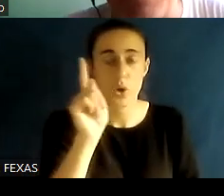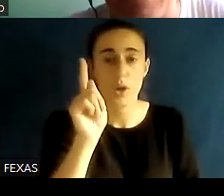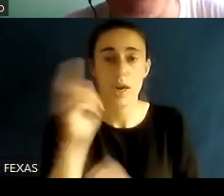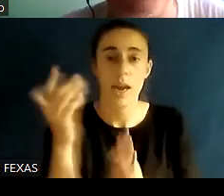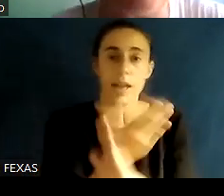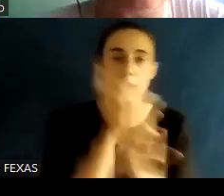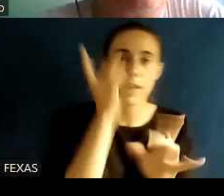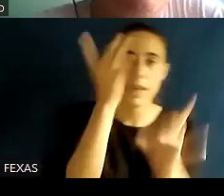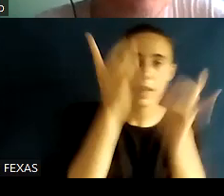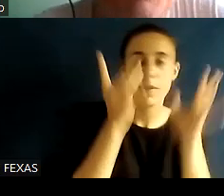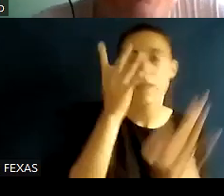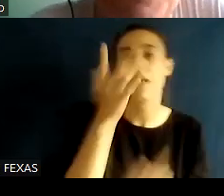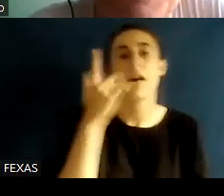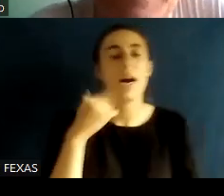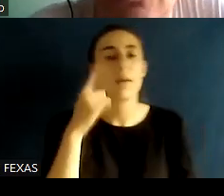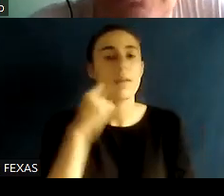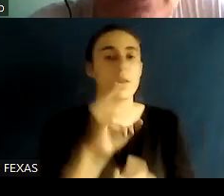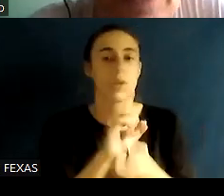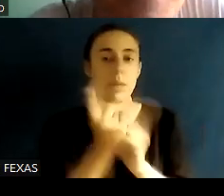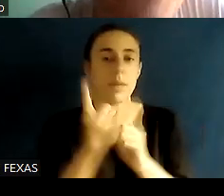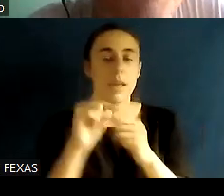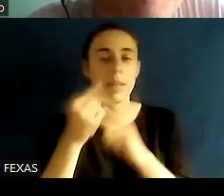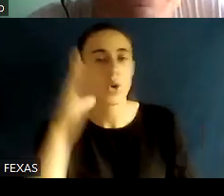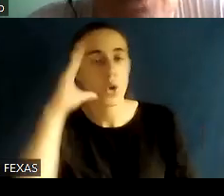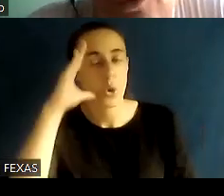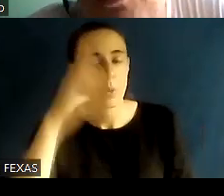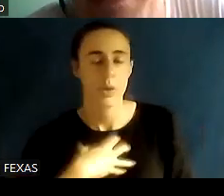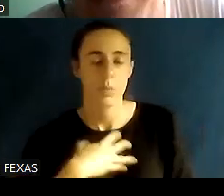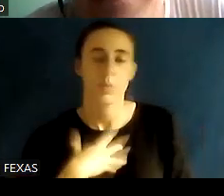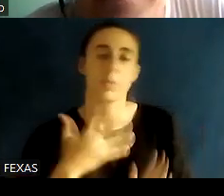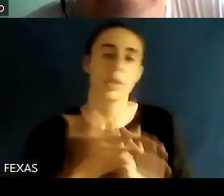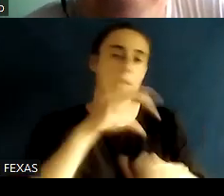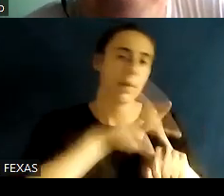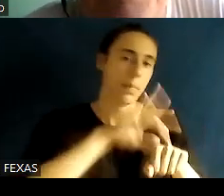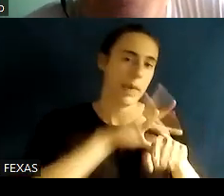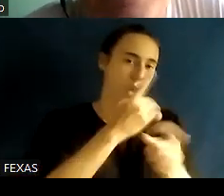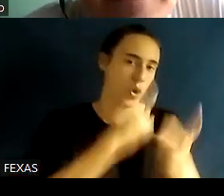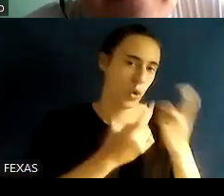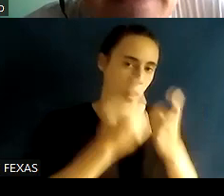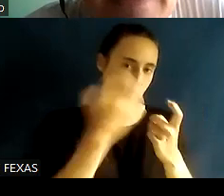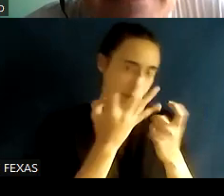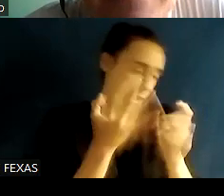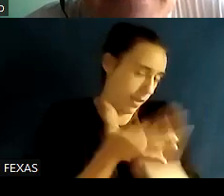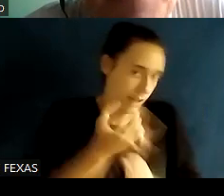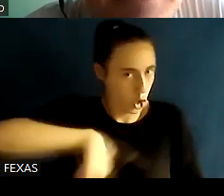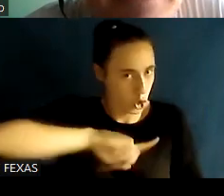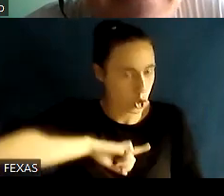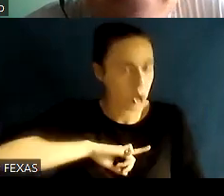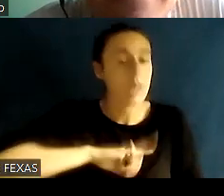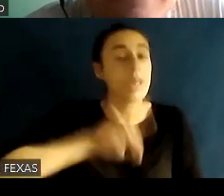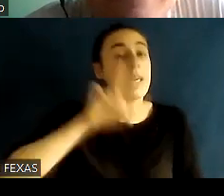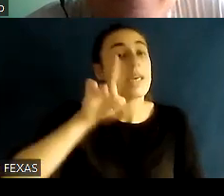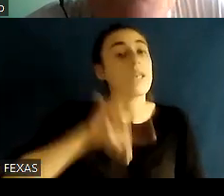o cambiar hábitos o así, pues también convendría consultar con el médico, con nosotros, vaya. La persistencia de la